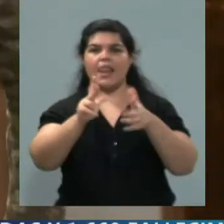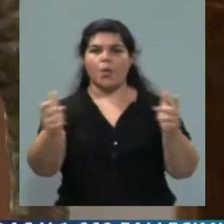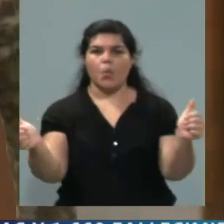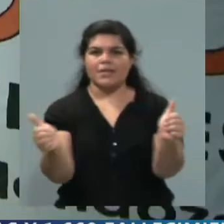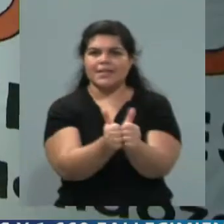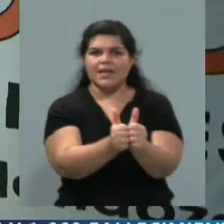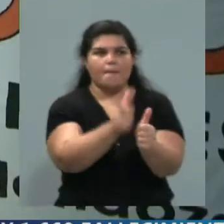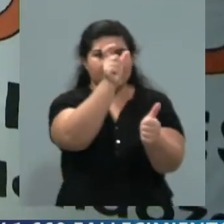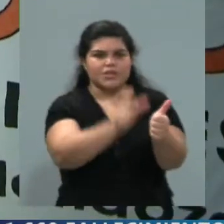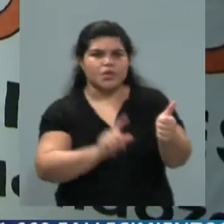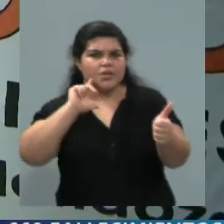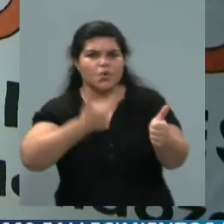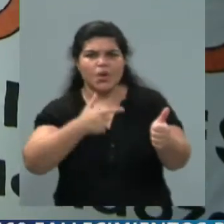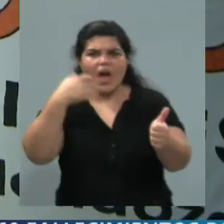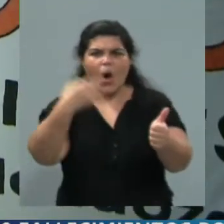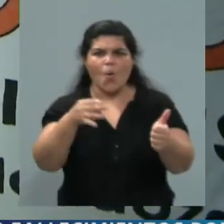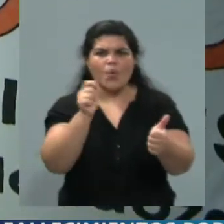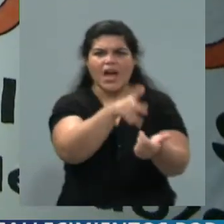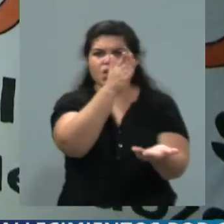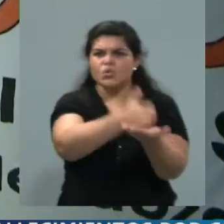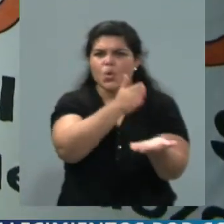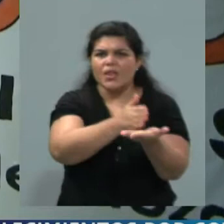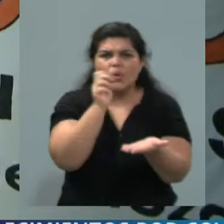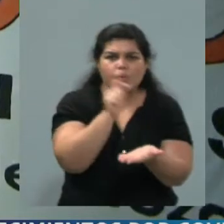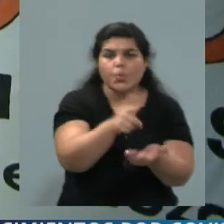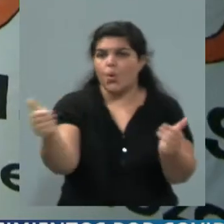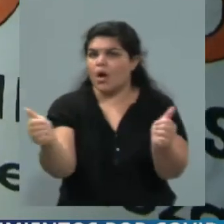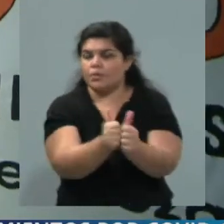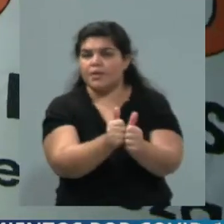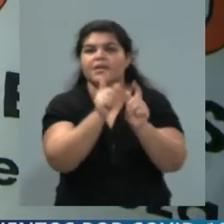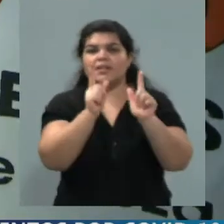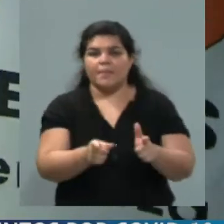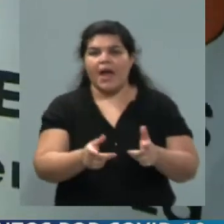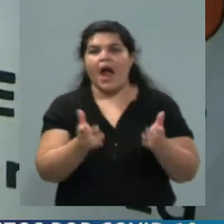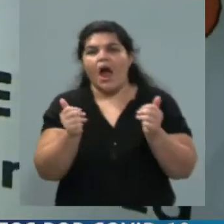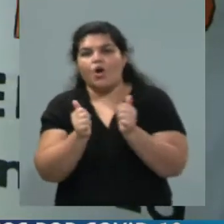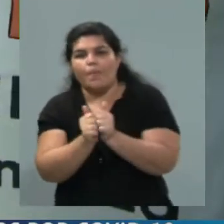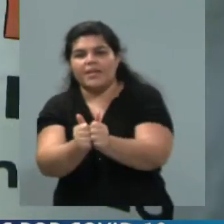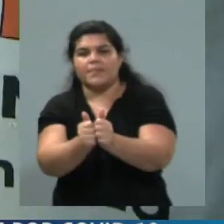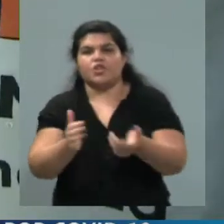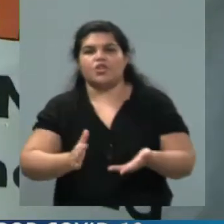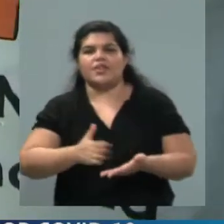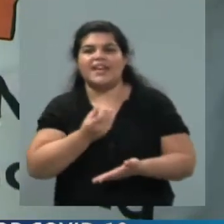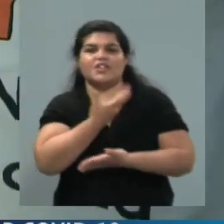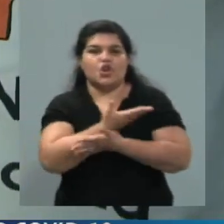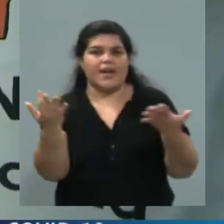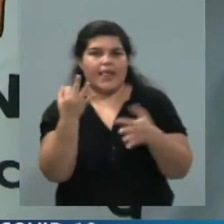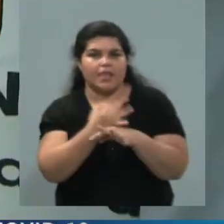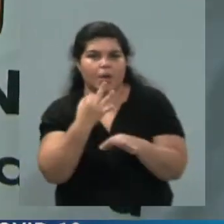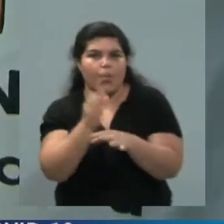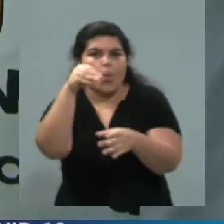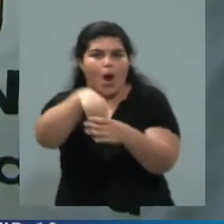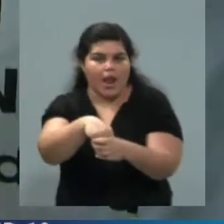sorda. Los acompañamientos en Dirección General de Escuelas, la posibilidad de